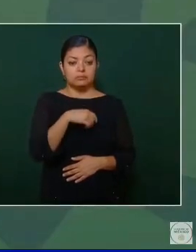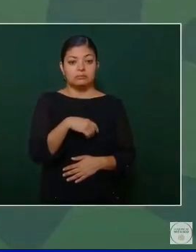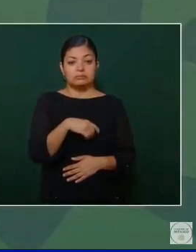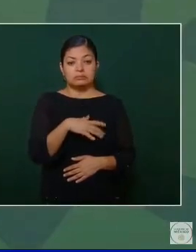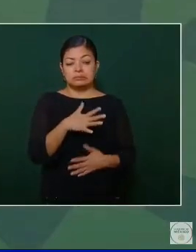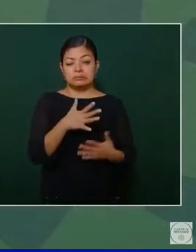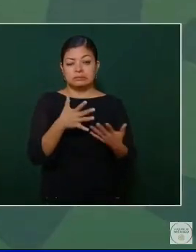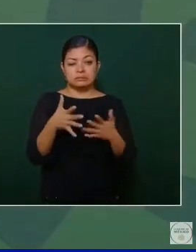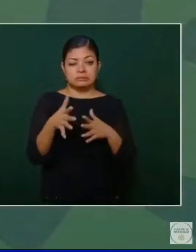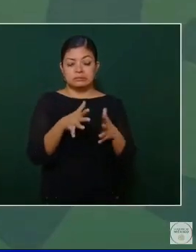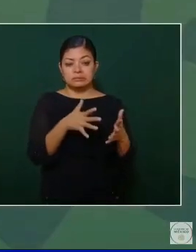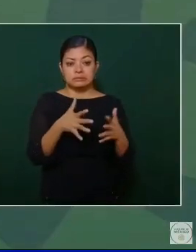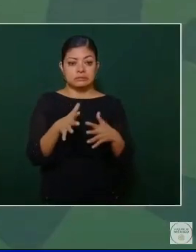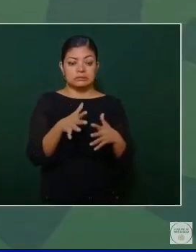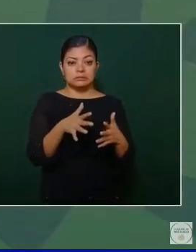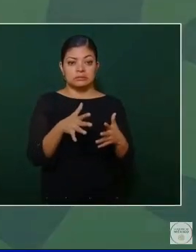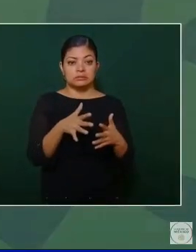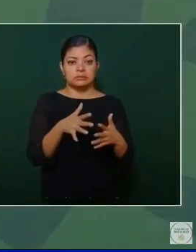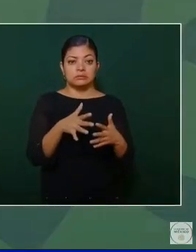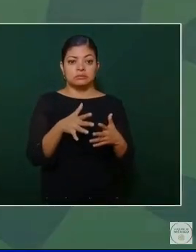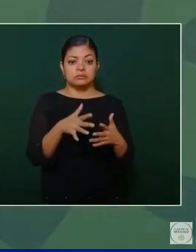a más